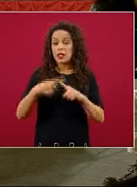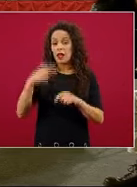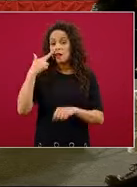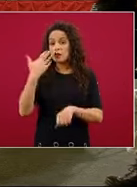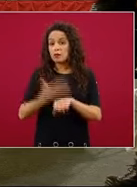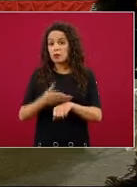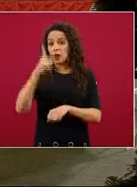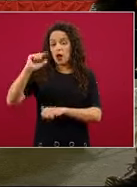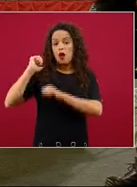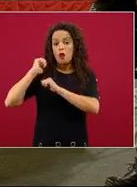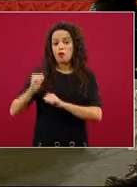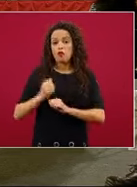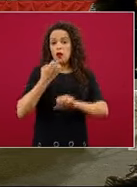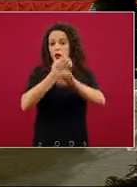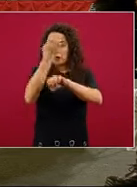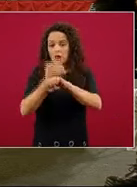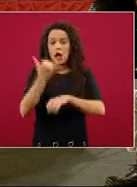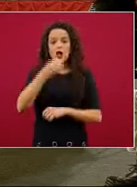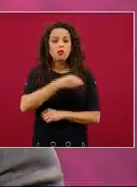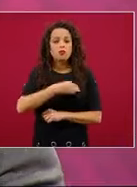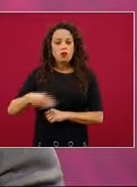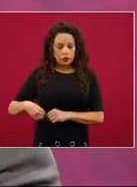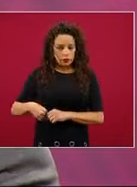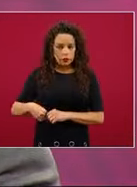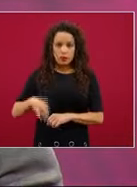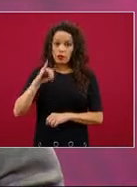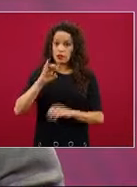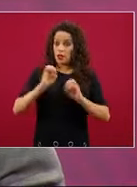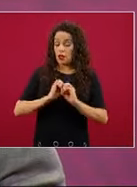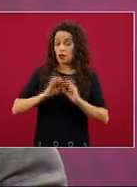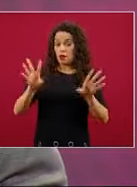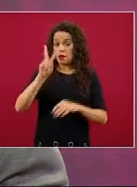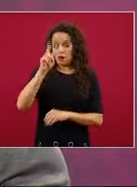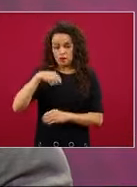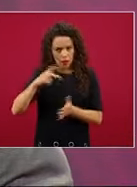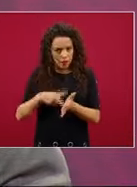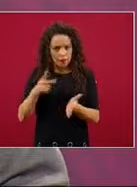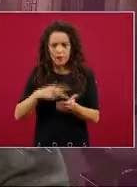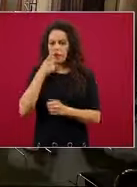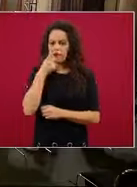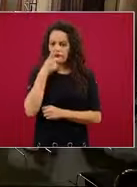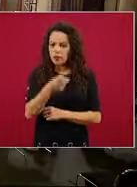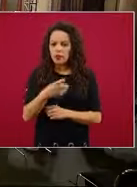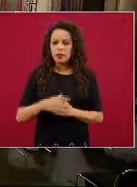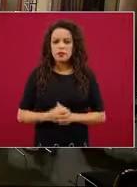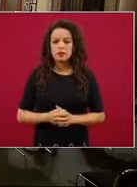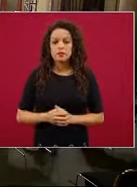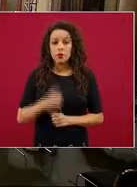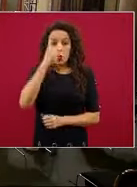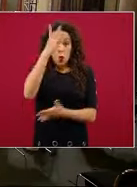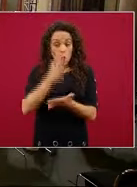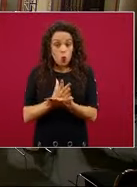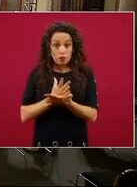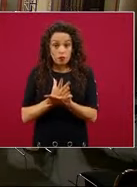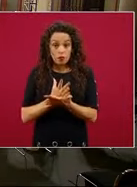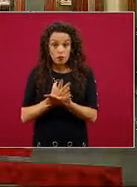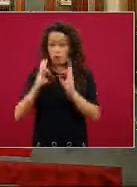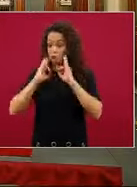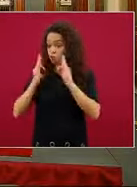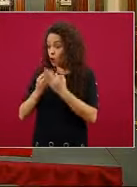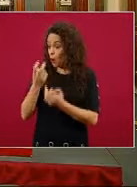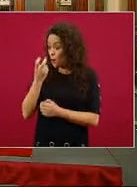caso también de los municipios. Desde luego es claro, lo hemos dicho en innumerables ocasiones, que no hay una fórmula única y que es